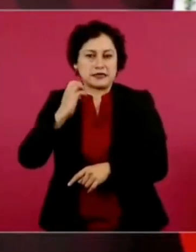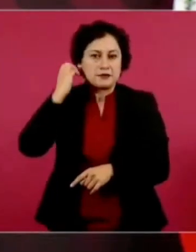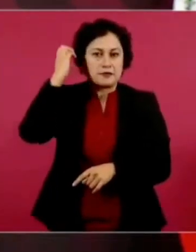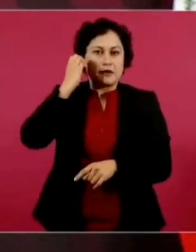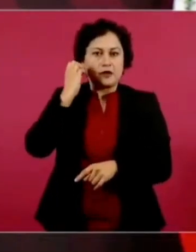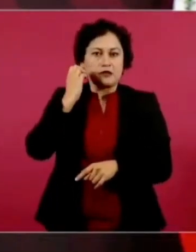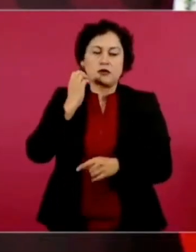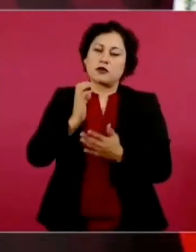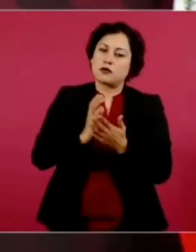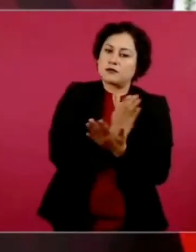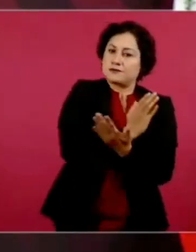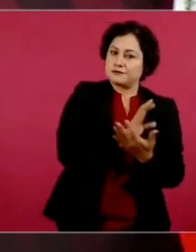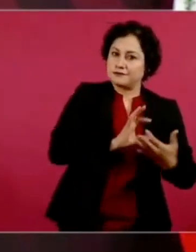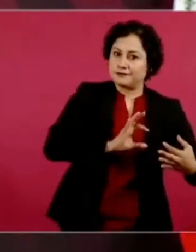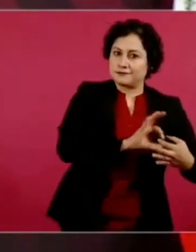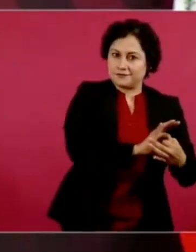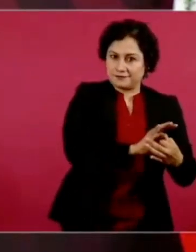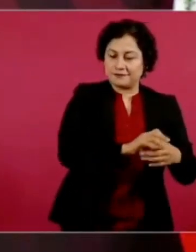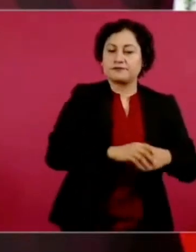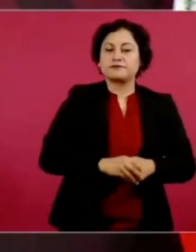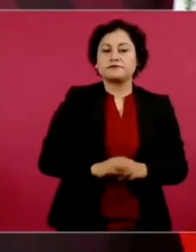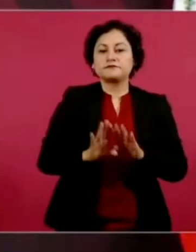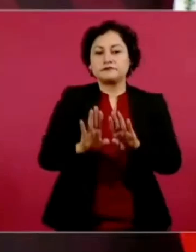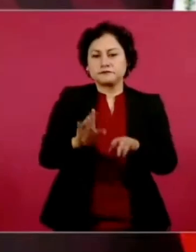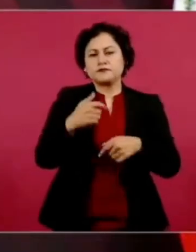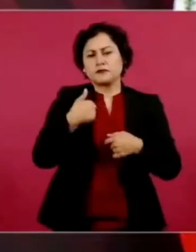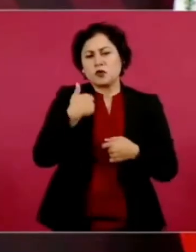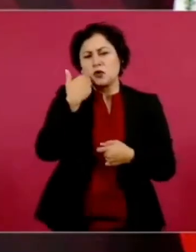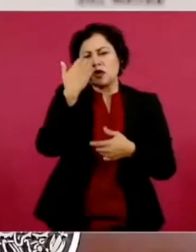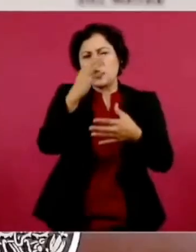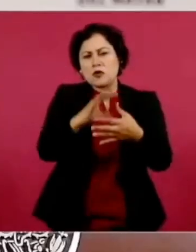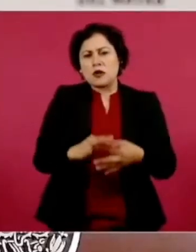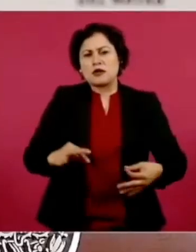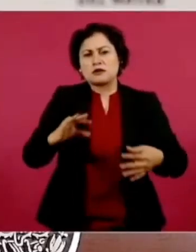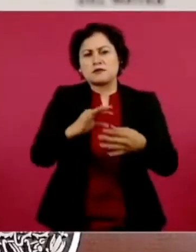Primero quiero hablar de Juárez, el hombre, y luego de su obra.